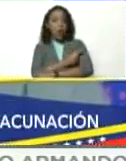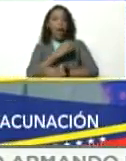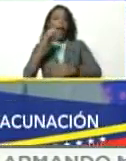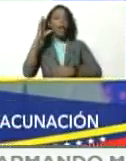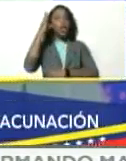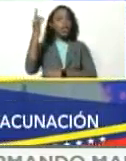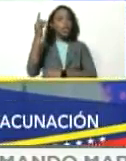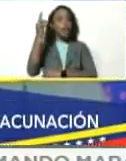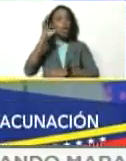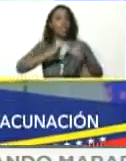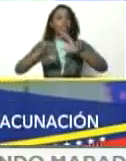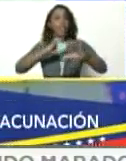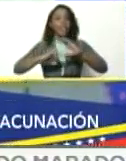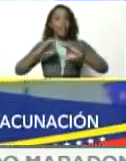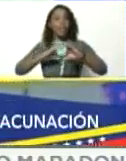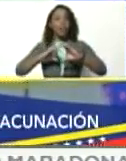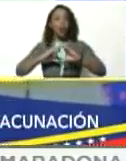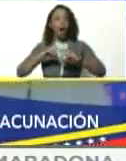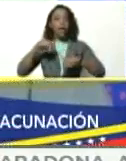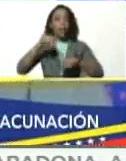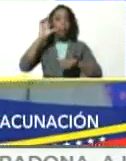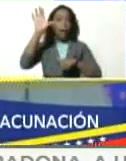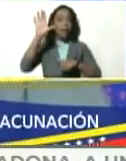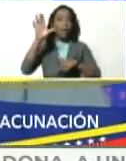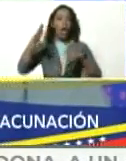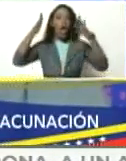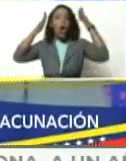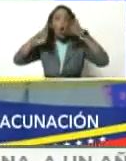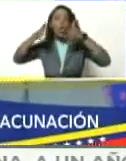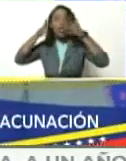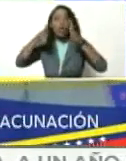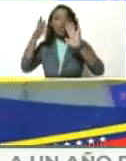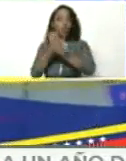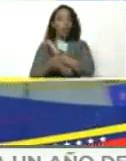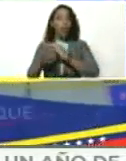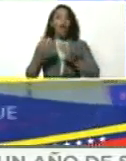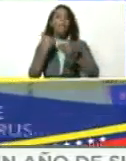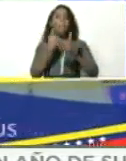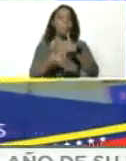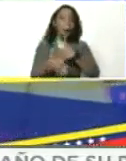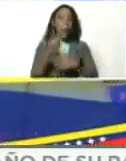del país está dando sus recomendaciones. Vamos a hacer el refuerzo.